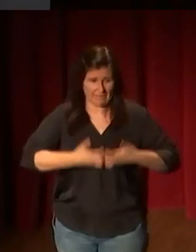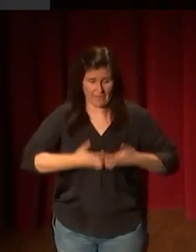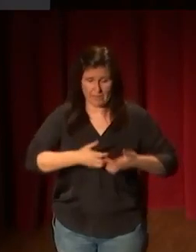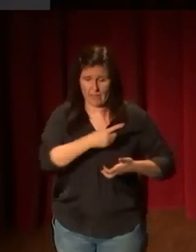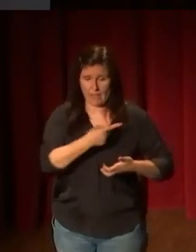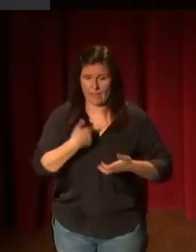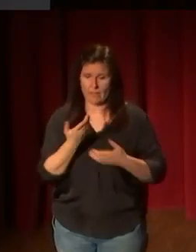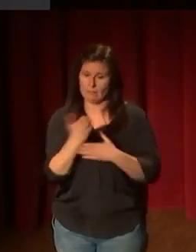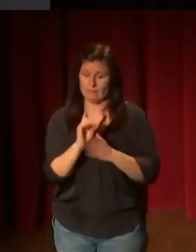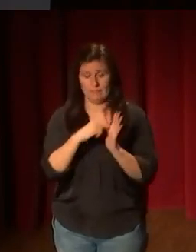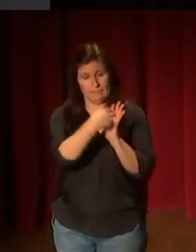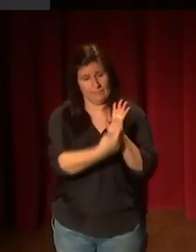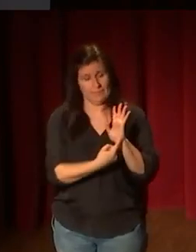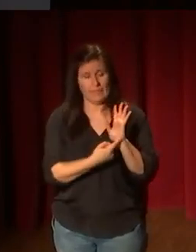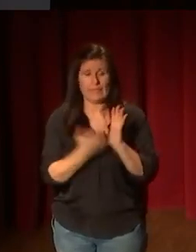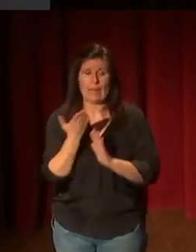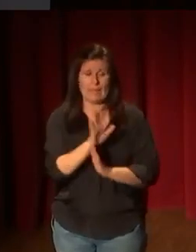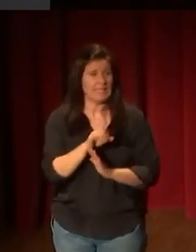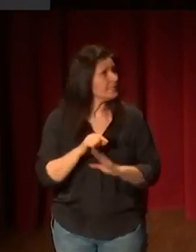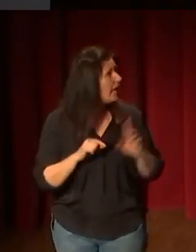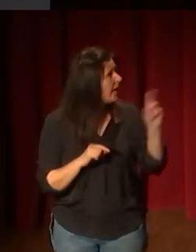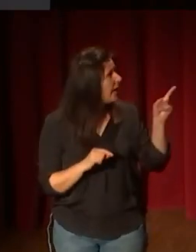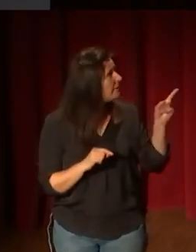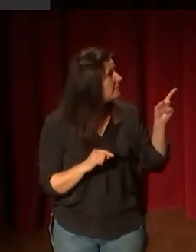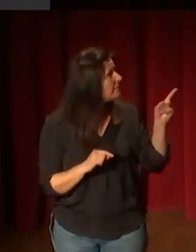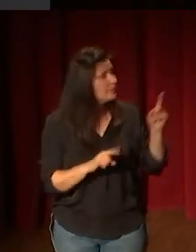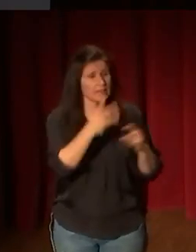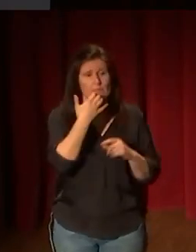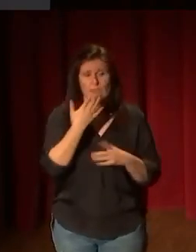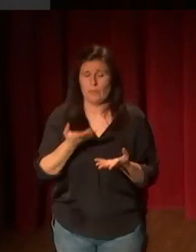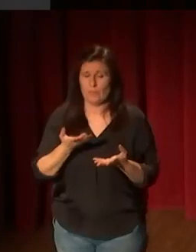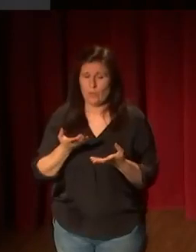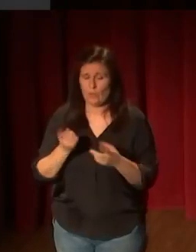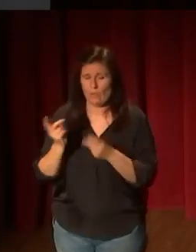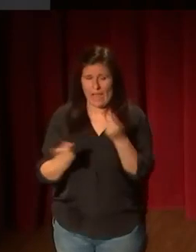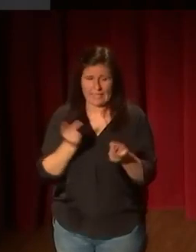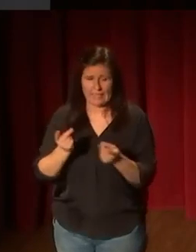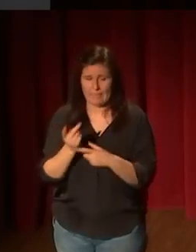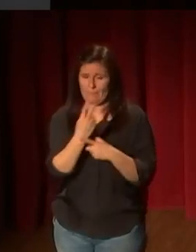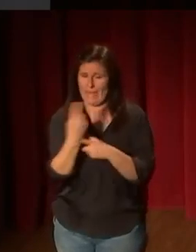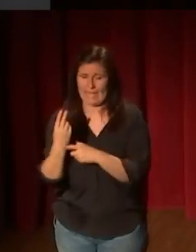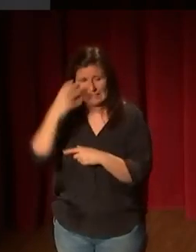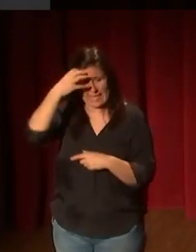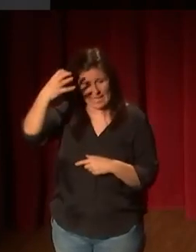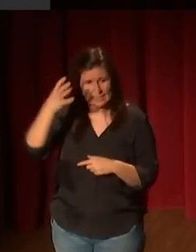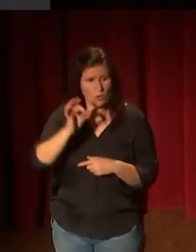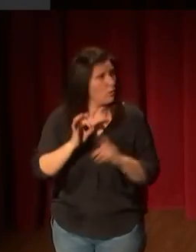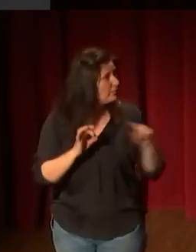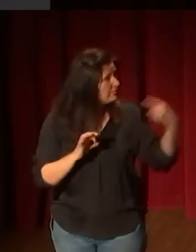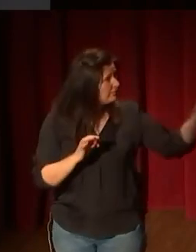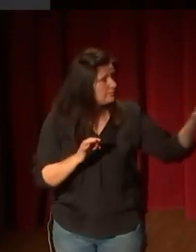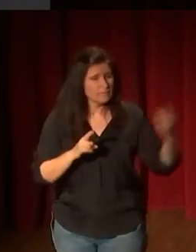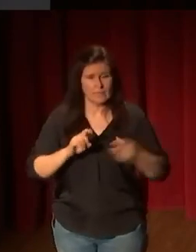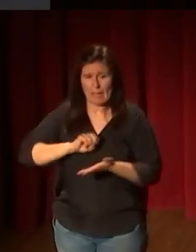nos la representan de esta guisa en este caso con un baile de parejas reales o en este caso con el paso